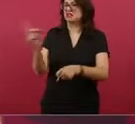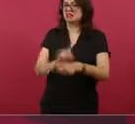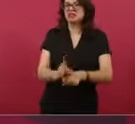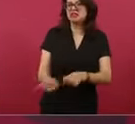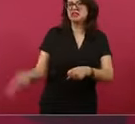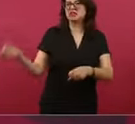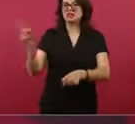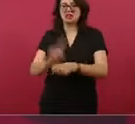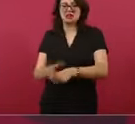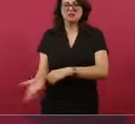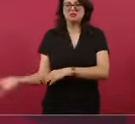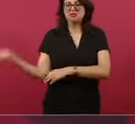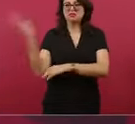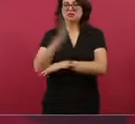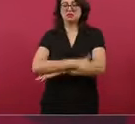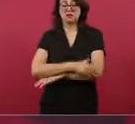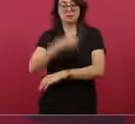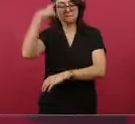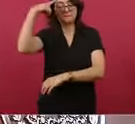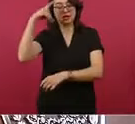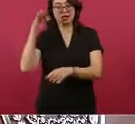para imponer a Calderón,